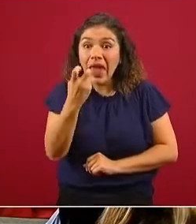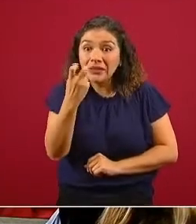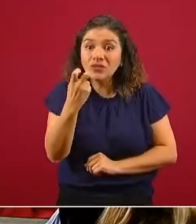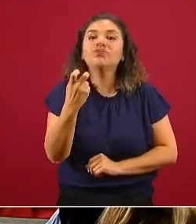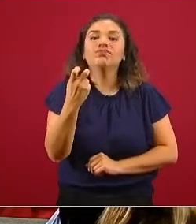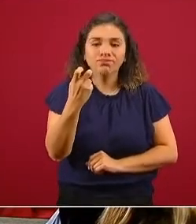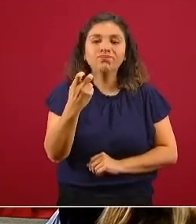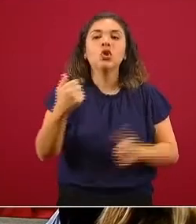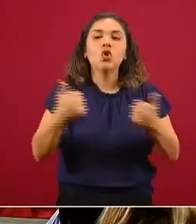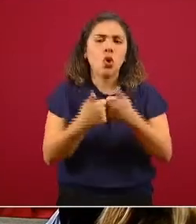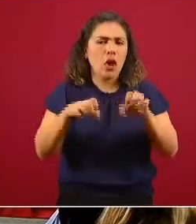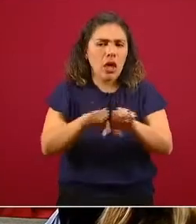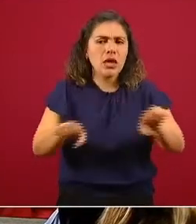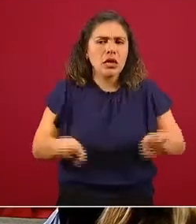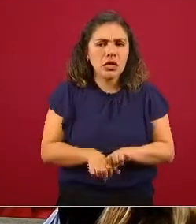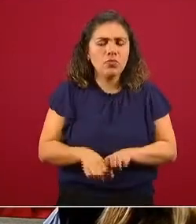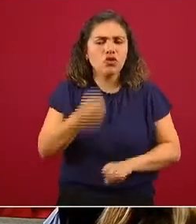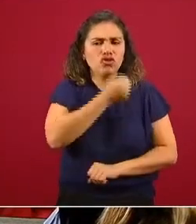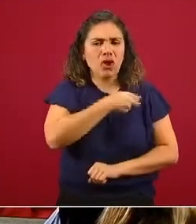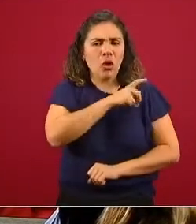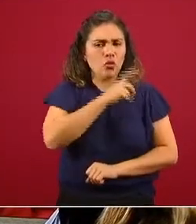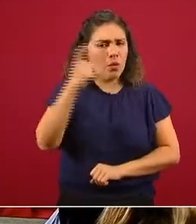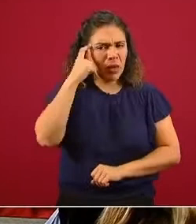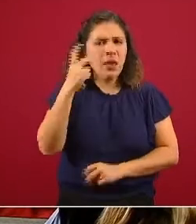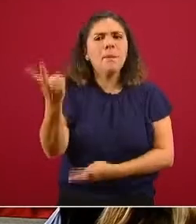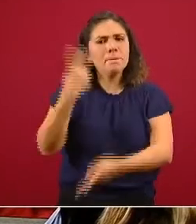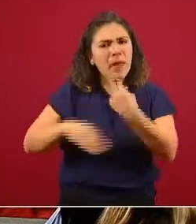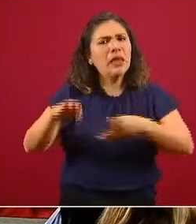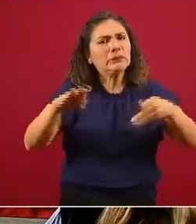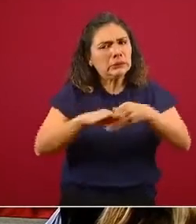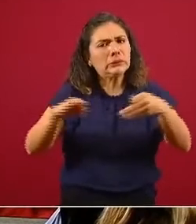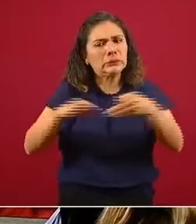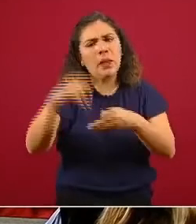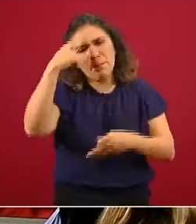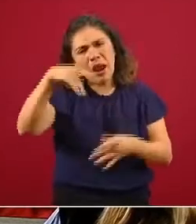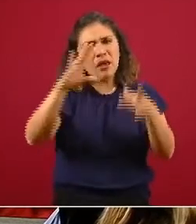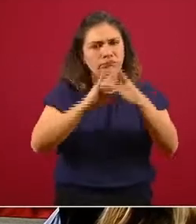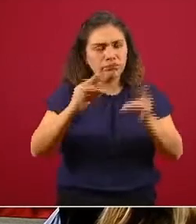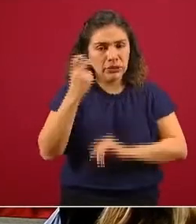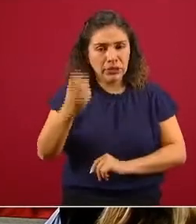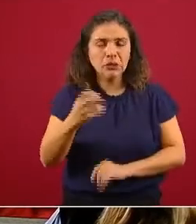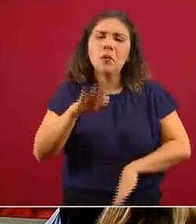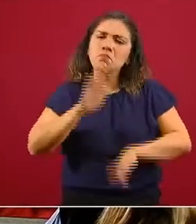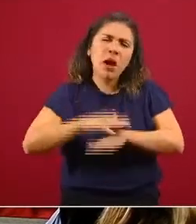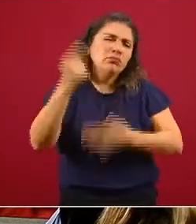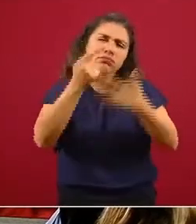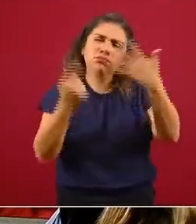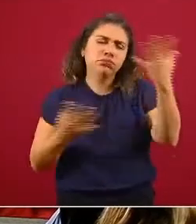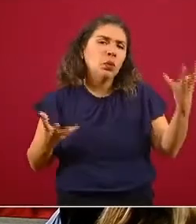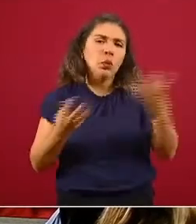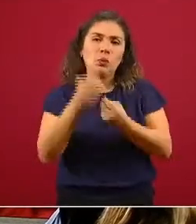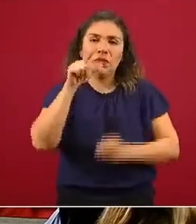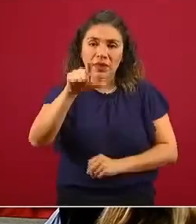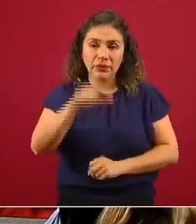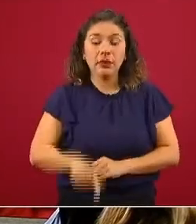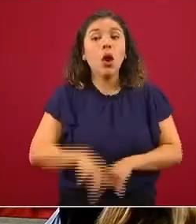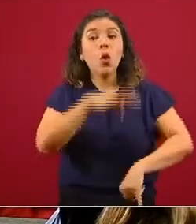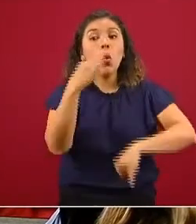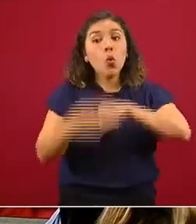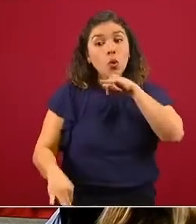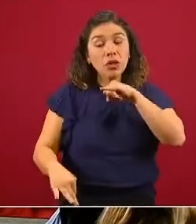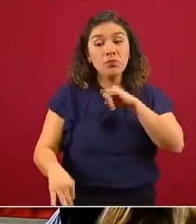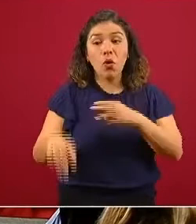nuestro equipo de salud mental ha venido varias veces a comentar sobre el tema, entre otros que suman 17. Y la